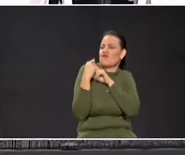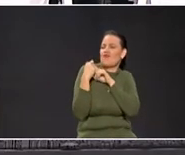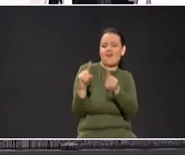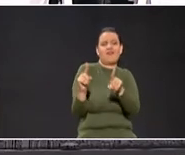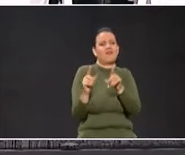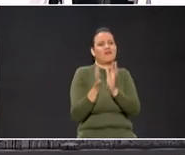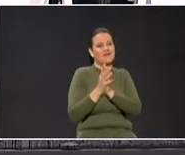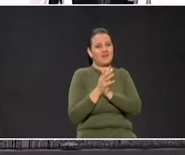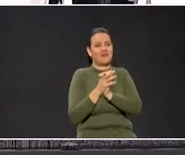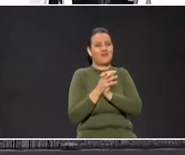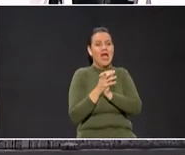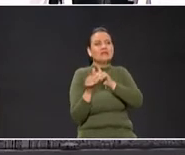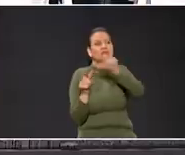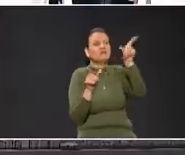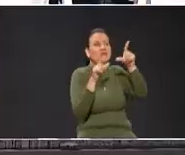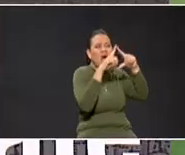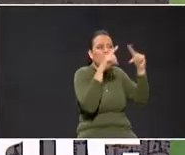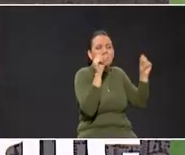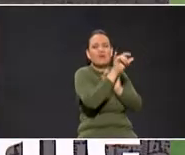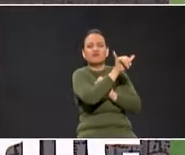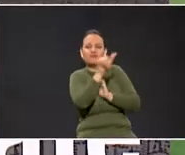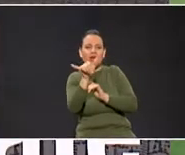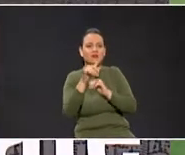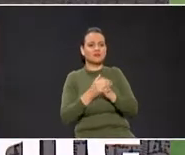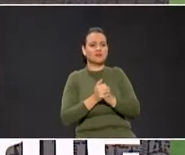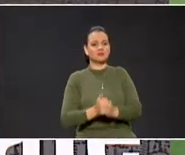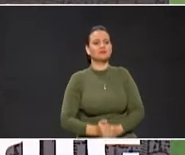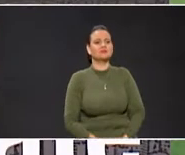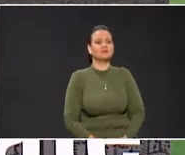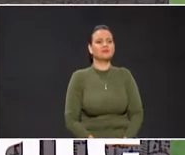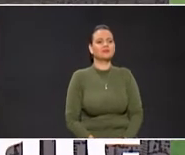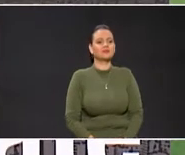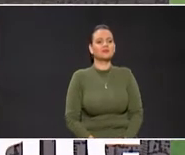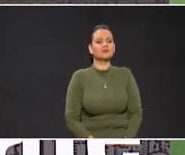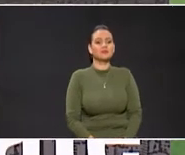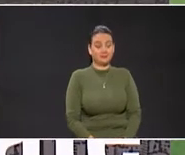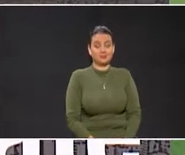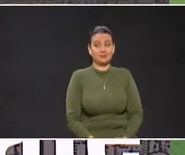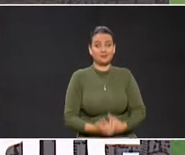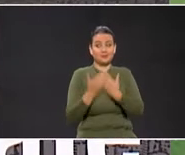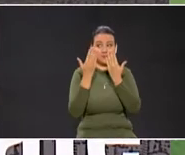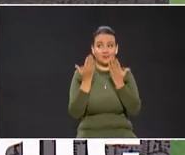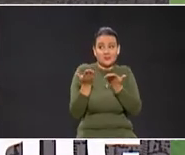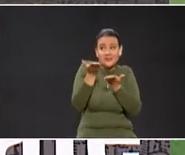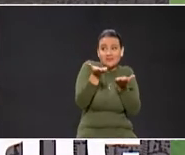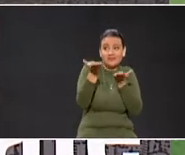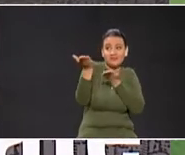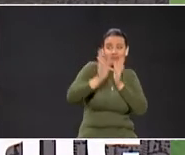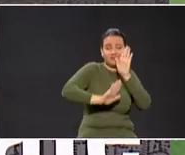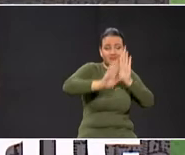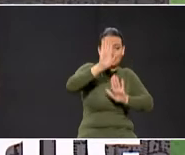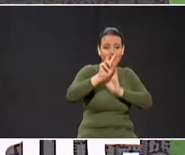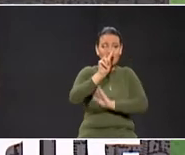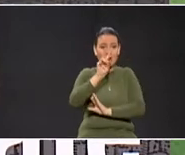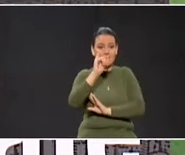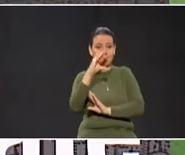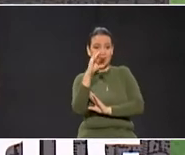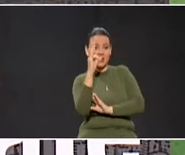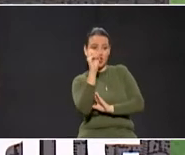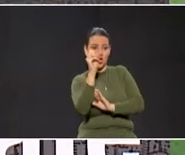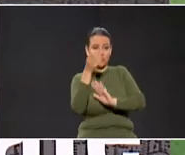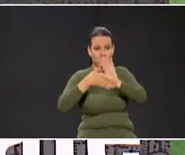dice en japón muy bien ahora el turno para cerrar esta ronda de preguntas es para el candidato víctor correa